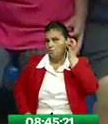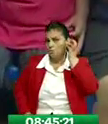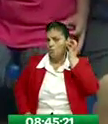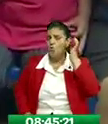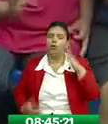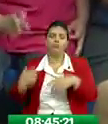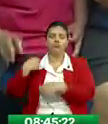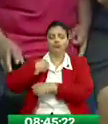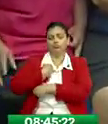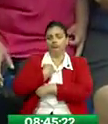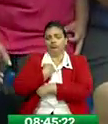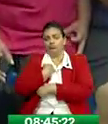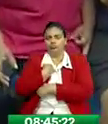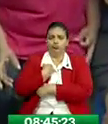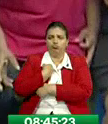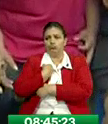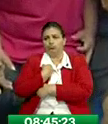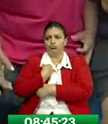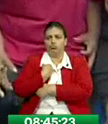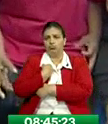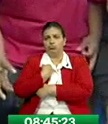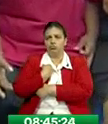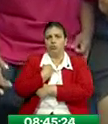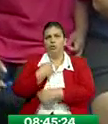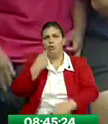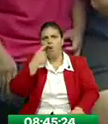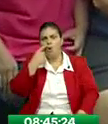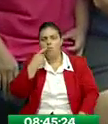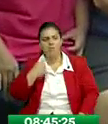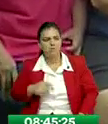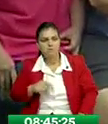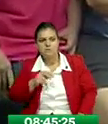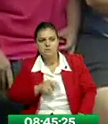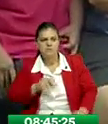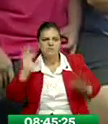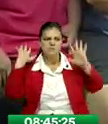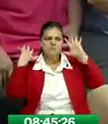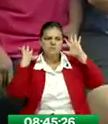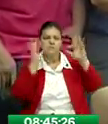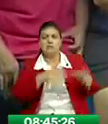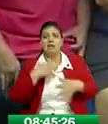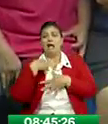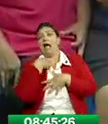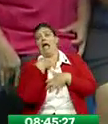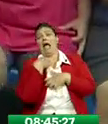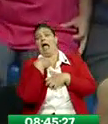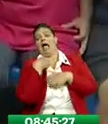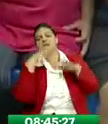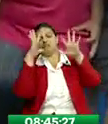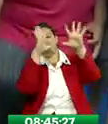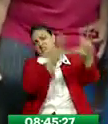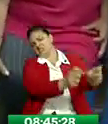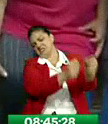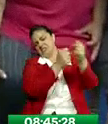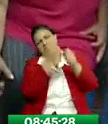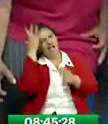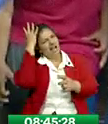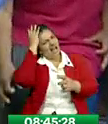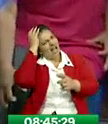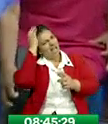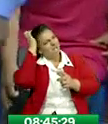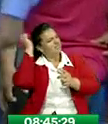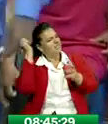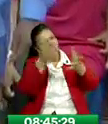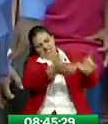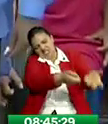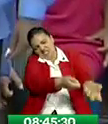bolsito que llevaba, la arrastraron, desde la 2 en adelante, aquí roban, no se pasan motos. Mándale un mensaje a los ladrones que están viéndole en este momento. Para que vea